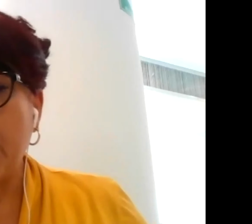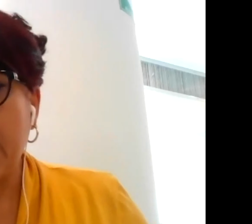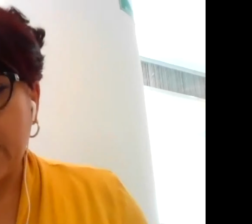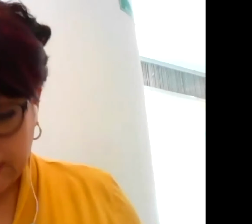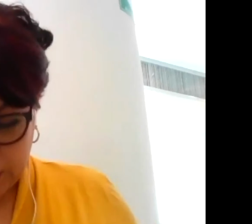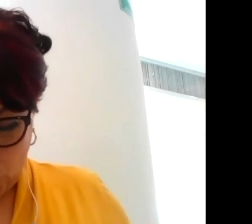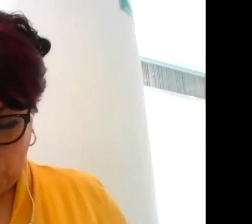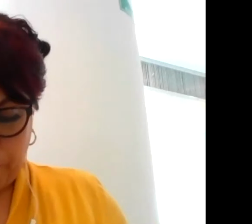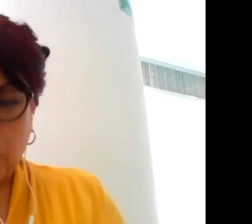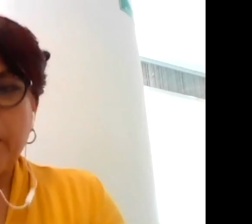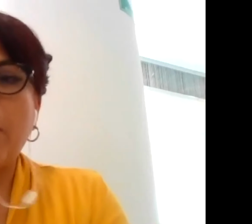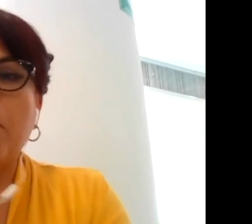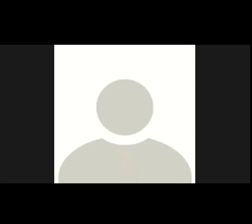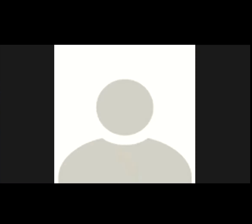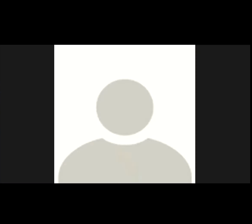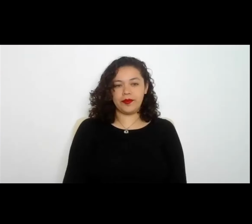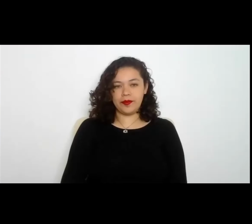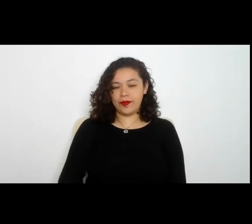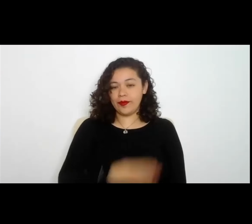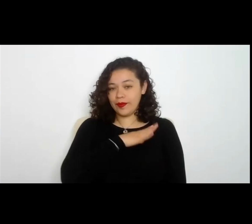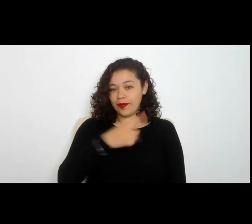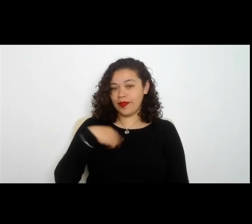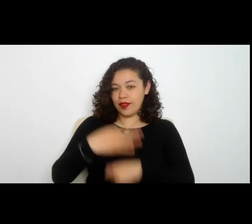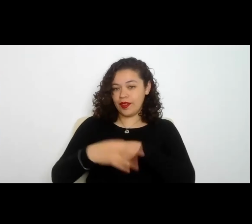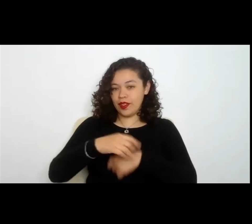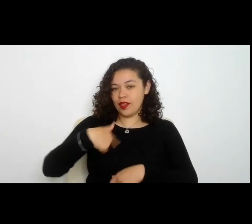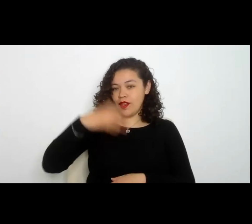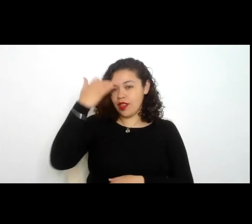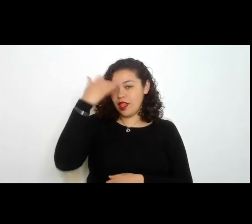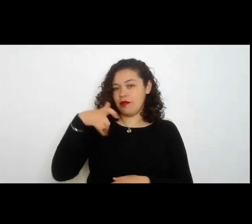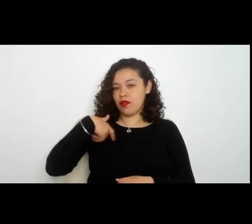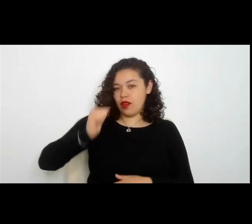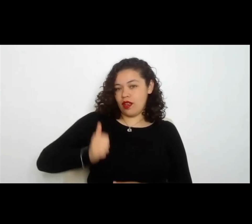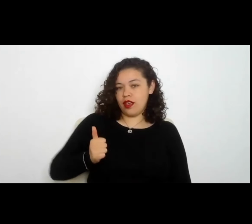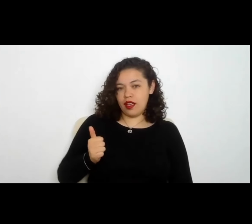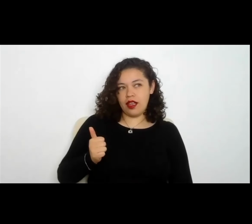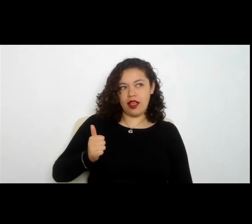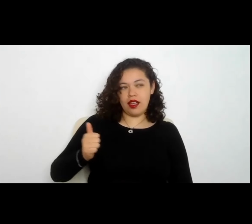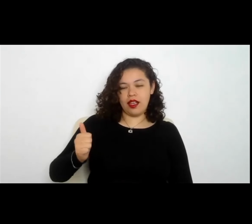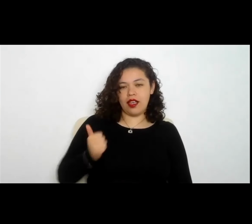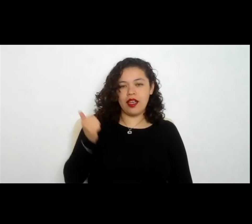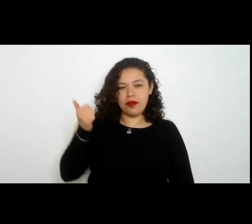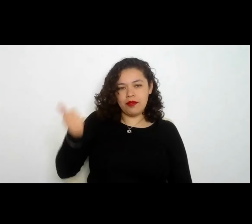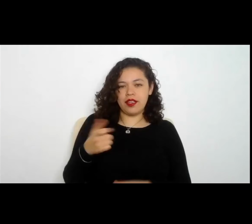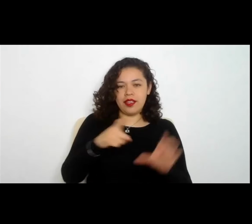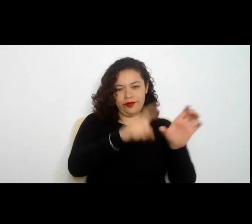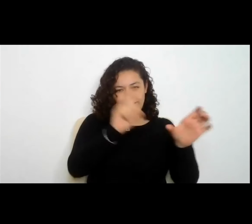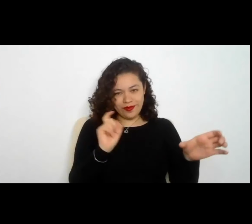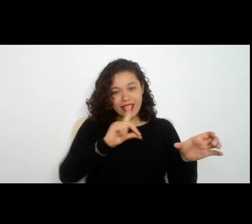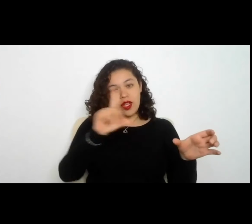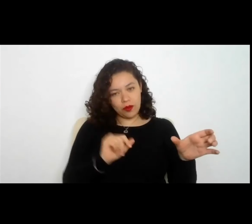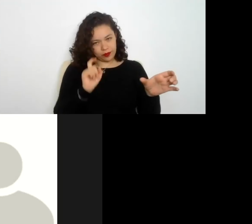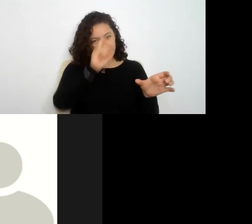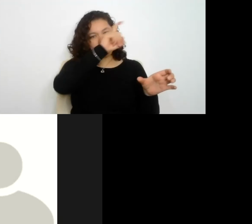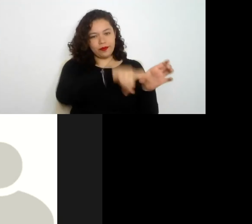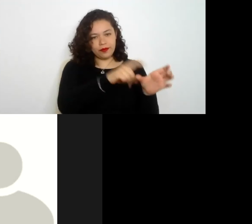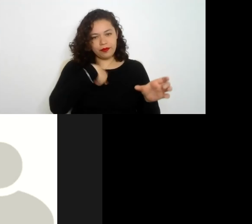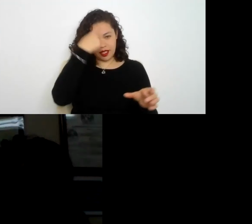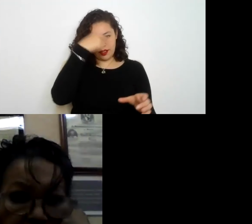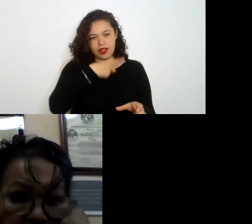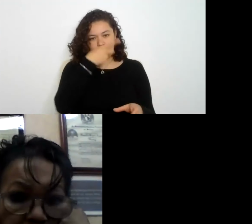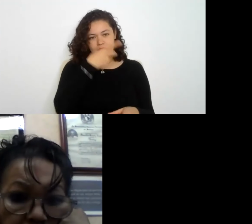Bueno, pues mientras tanto voy a aprovechar estos minutos en los que Aldo entra, bueno, sale y vuelve a entrar para comentarles